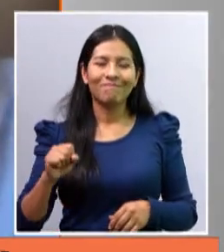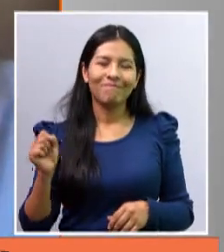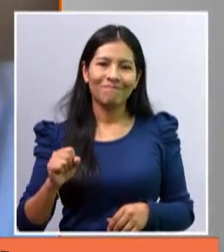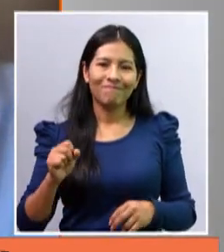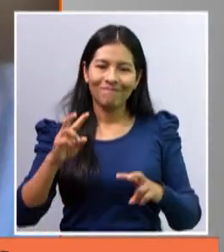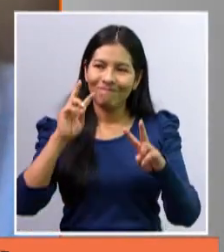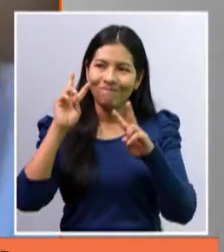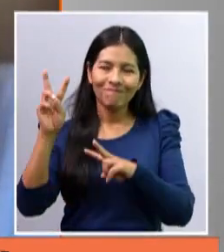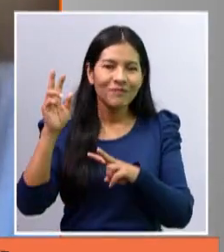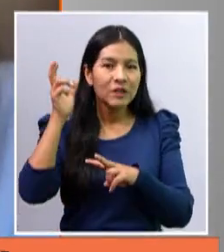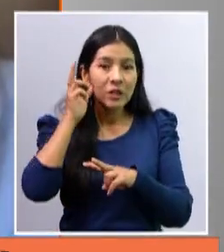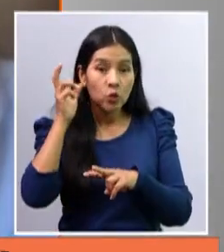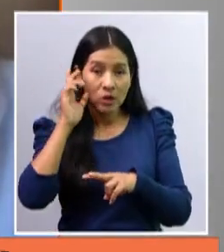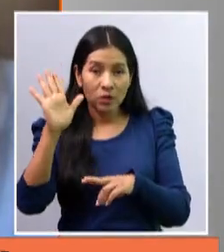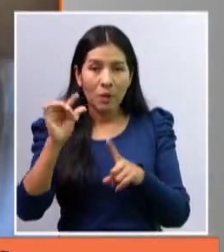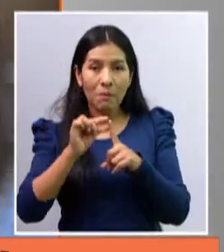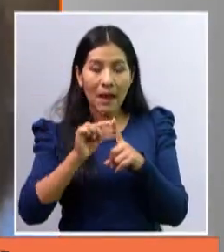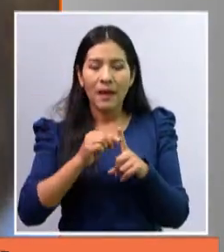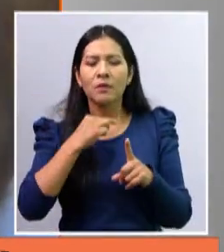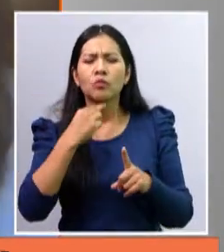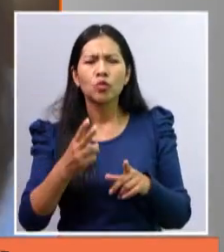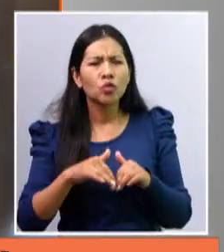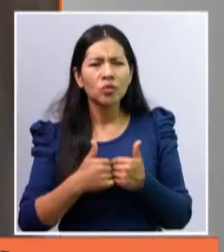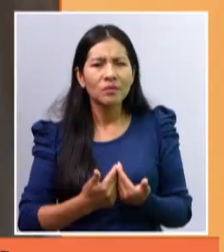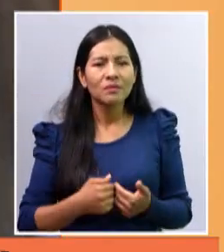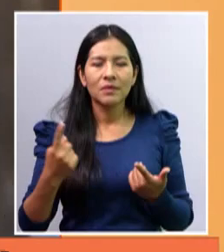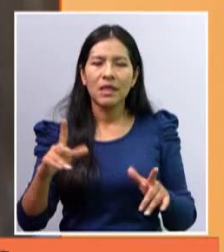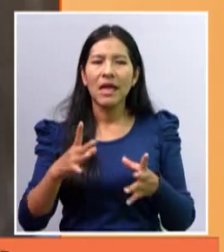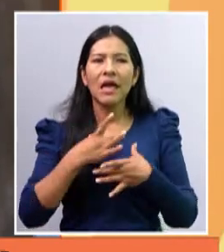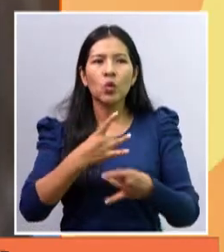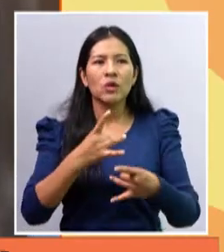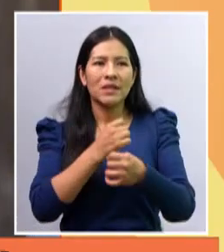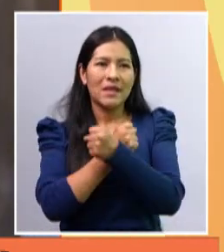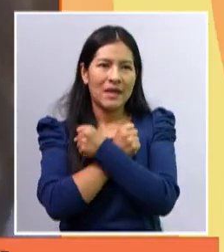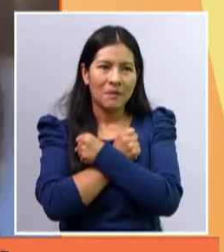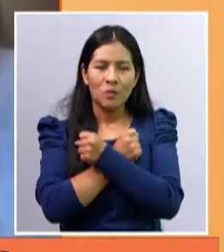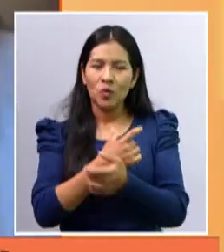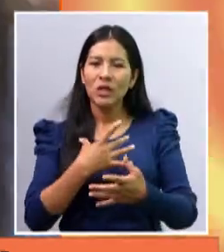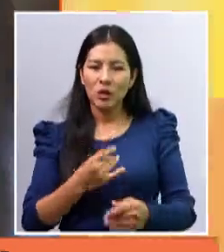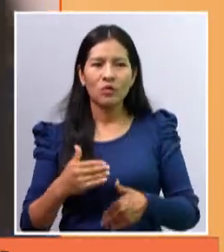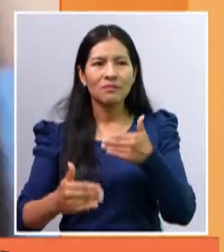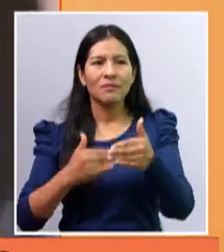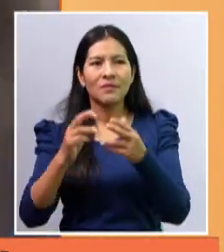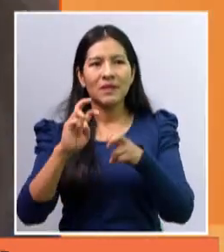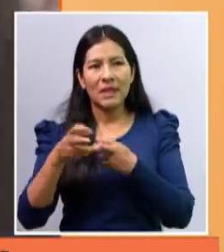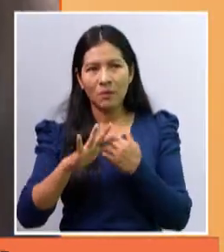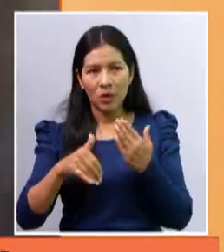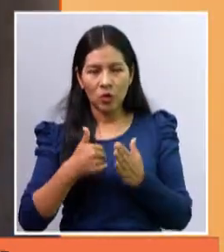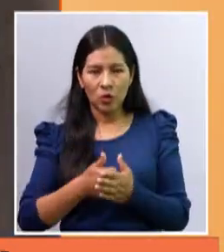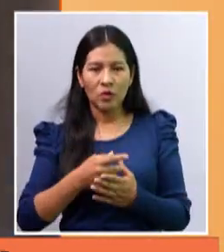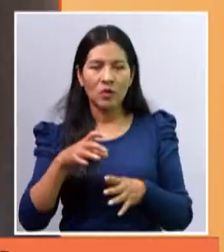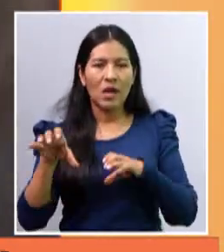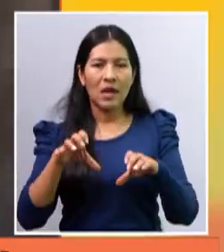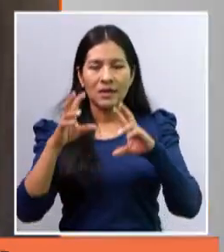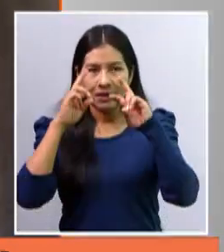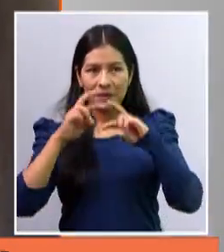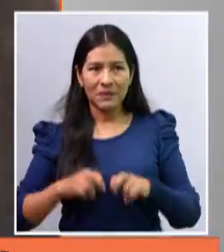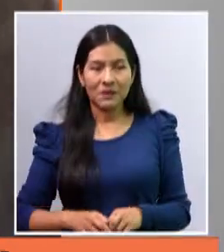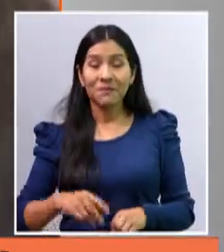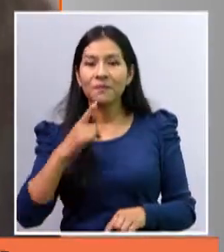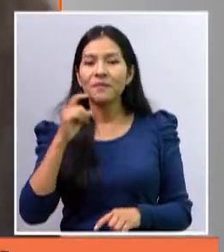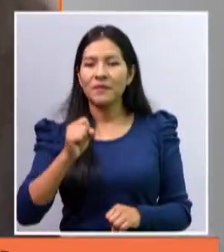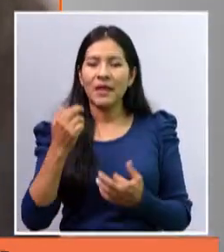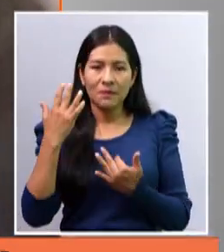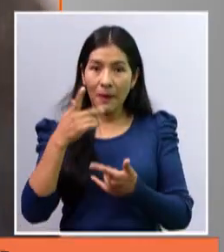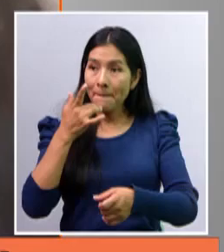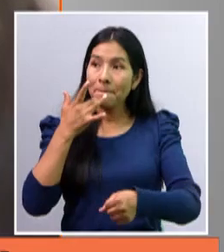toda la pasión que pones a cada uno de los trabajos y bueno ahora a cada una de las investigaciones que realizas yo te quiero comprometer para poder tenerte ya en